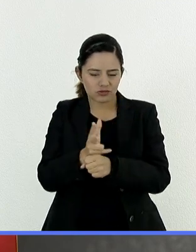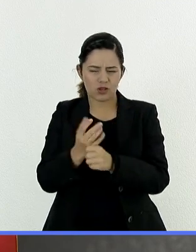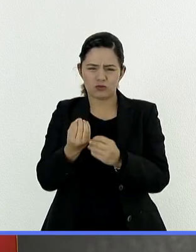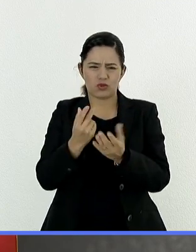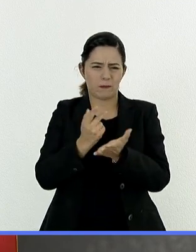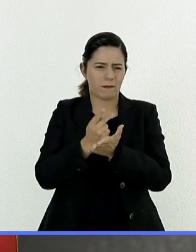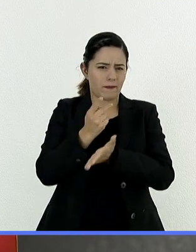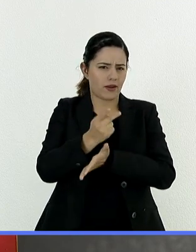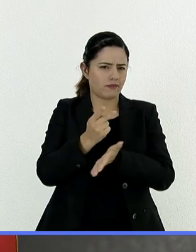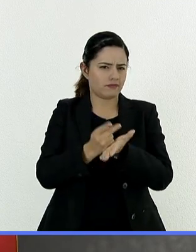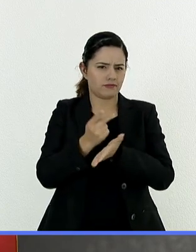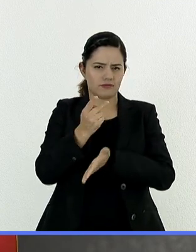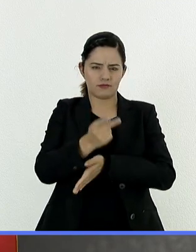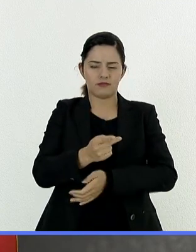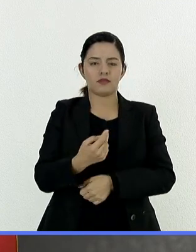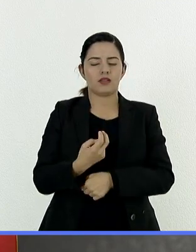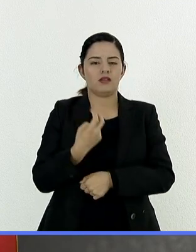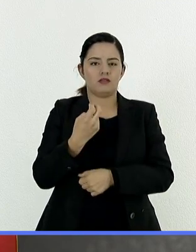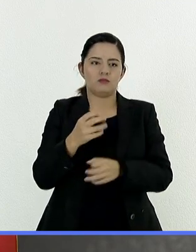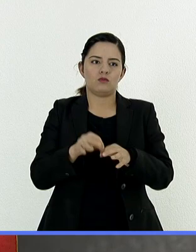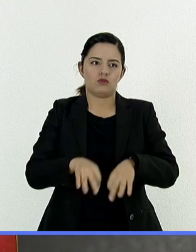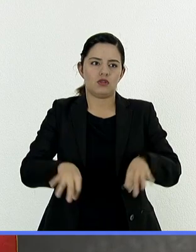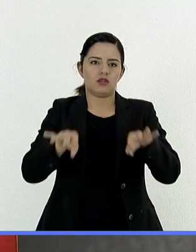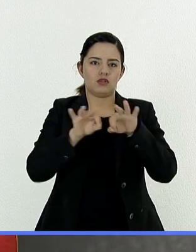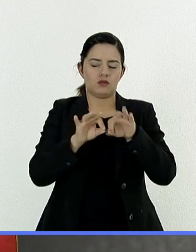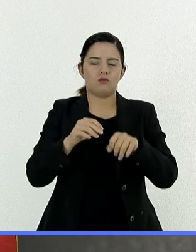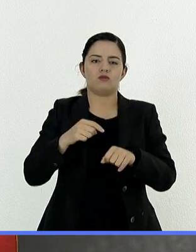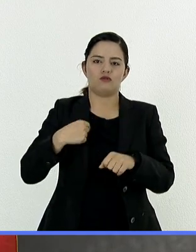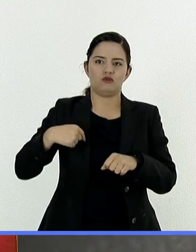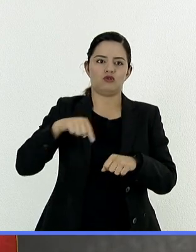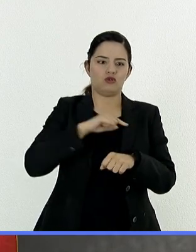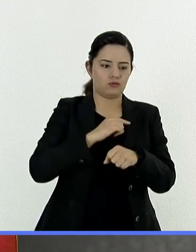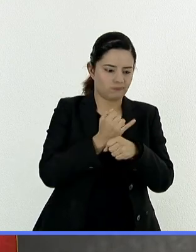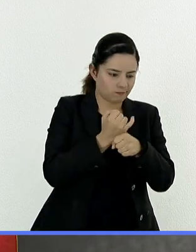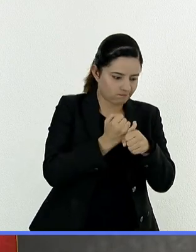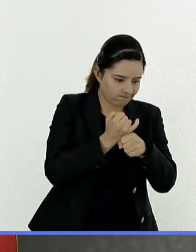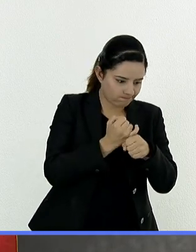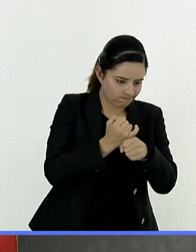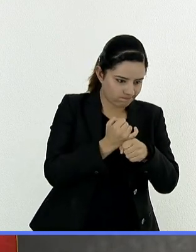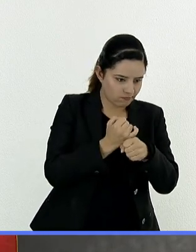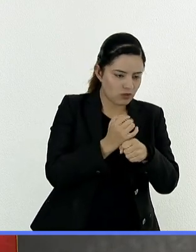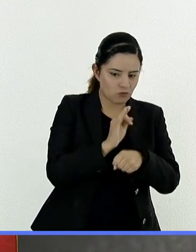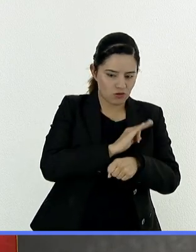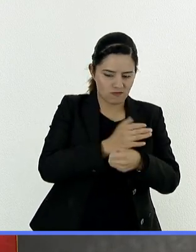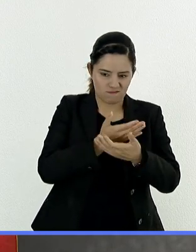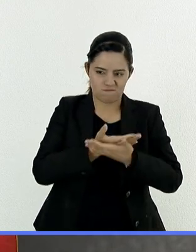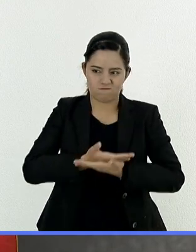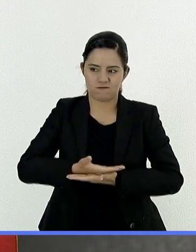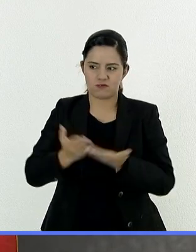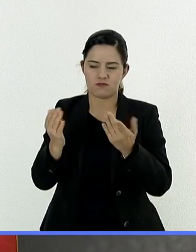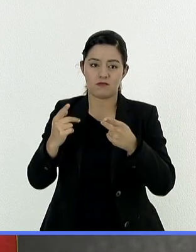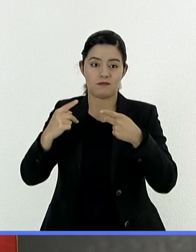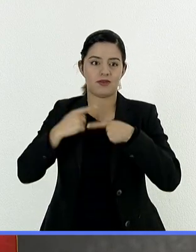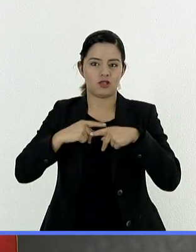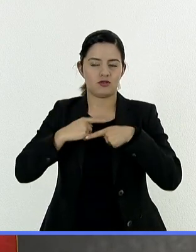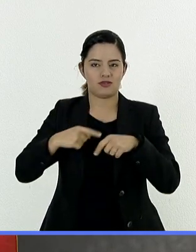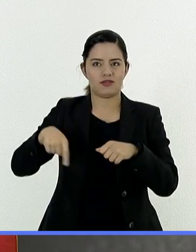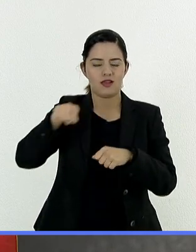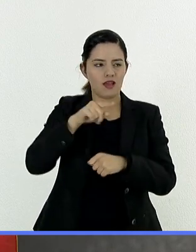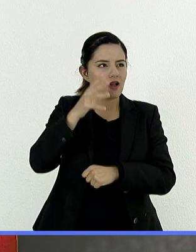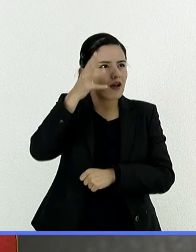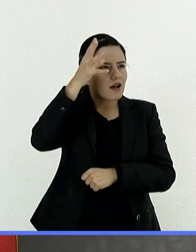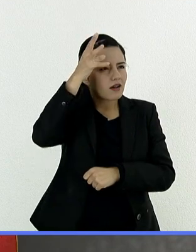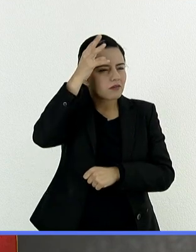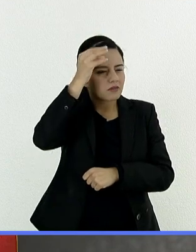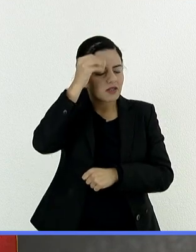todo esto es muy importante el el que le podamos transmitir al Gran público al público en general que es lo que lo que hay ahí